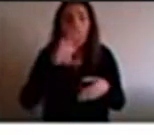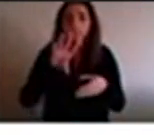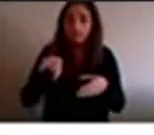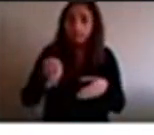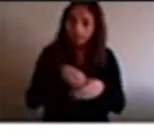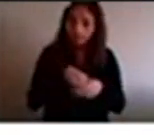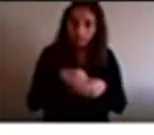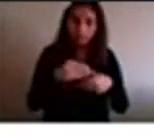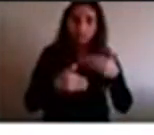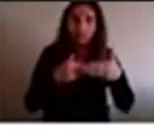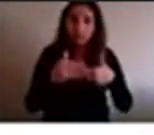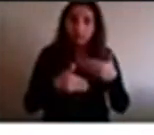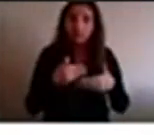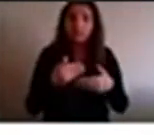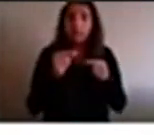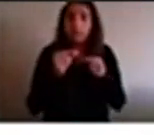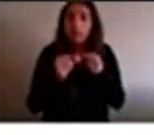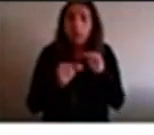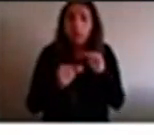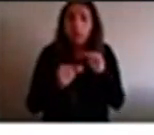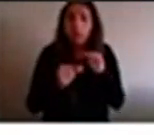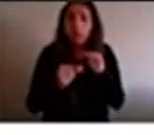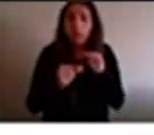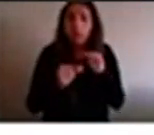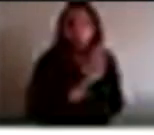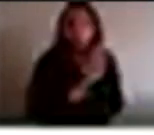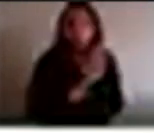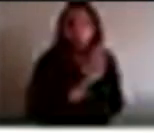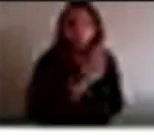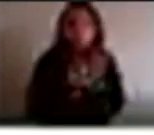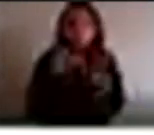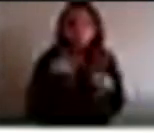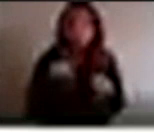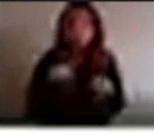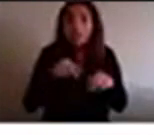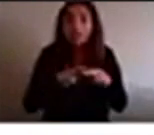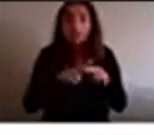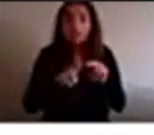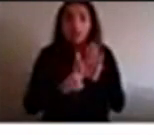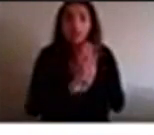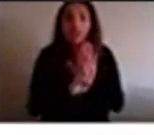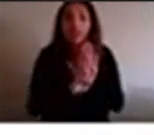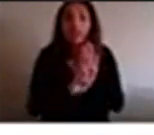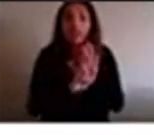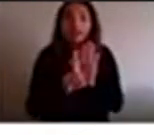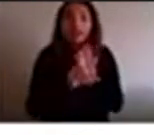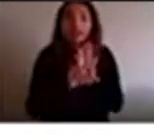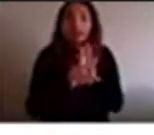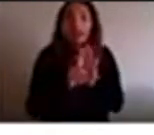este momento estamos reglamentando la ley 1920, ley del vigilante,